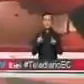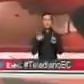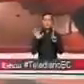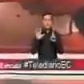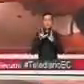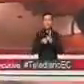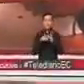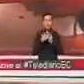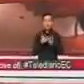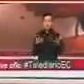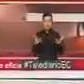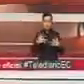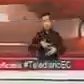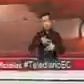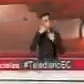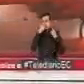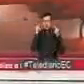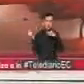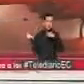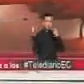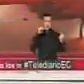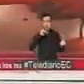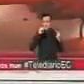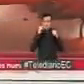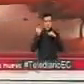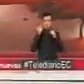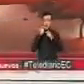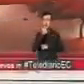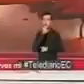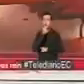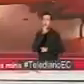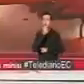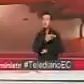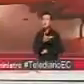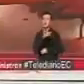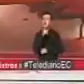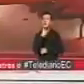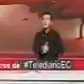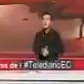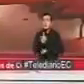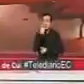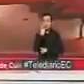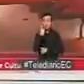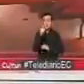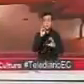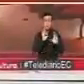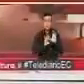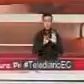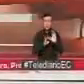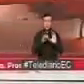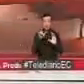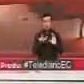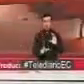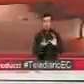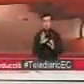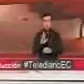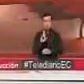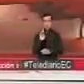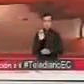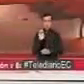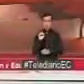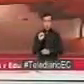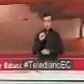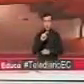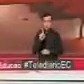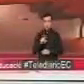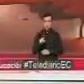3:06, en medio de gritos y empujones se desarrolló el conversatorio que mantuvo el titular del Consejo de Participación Ciudadana, José Carlos